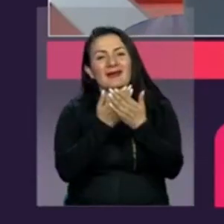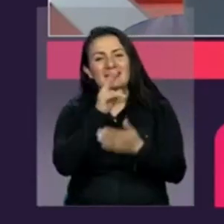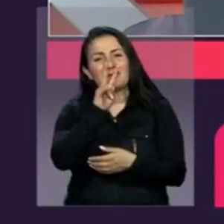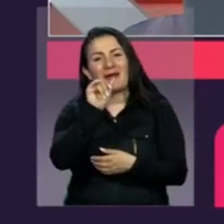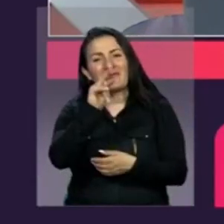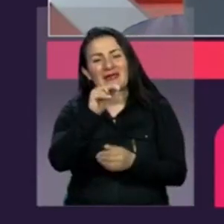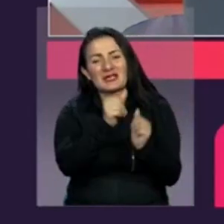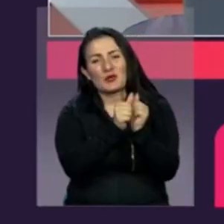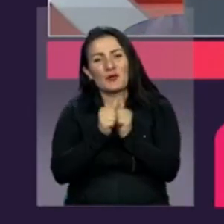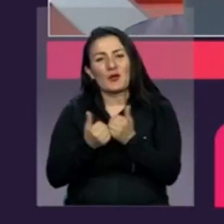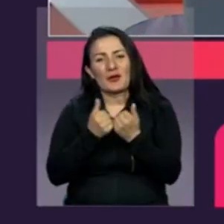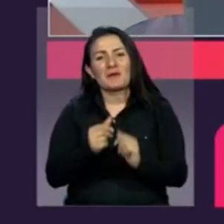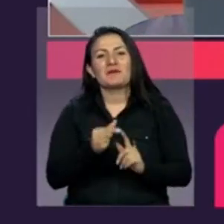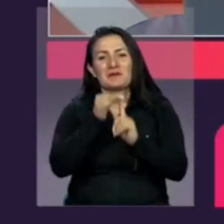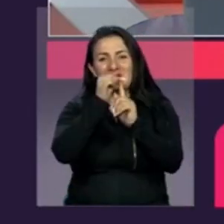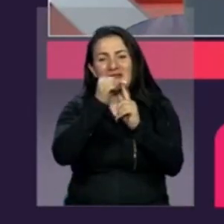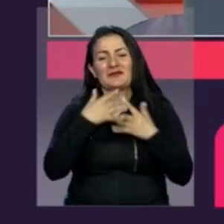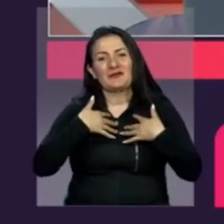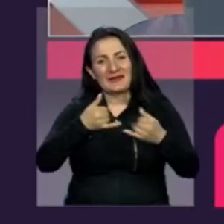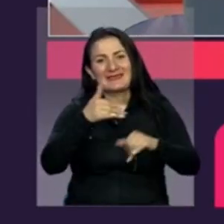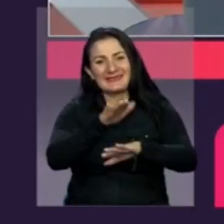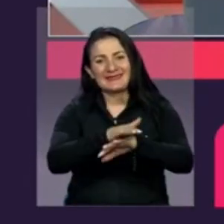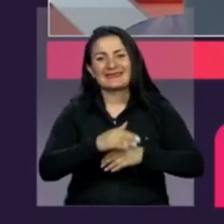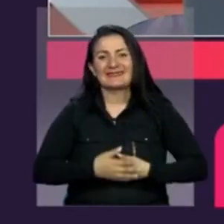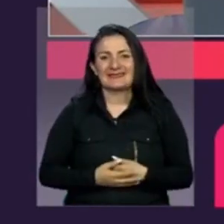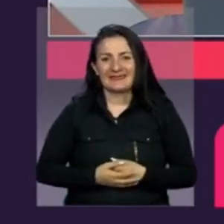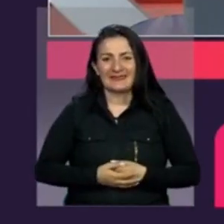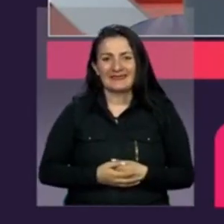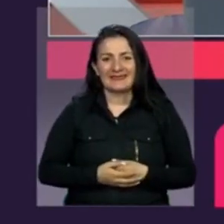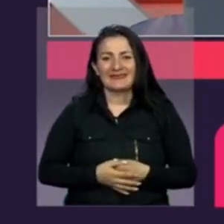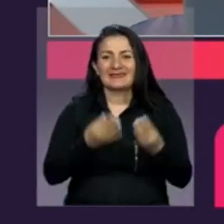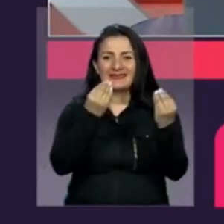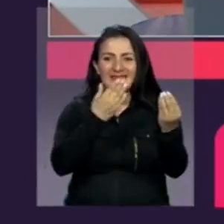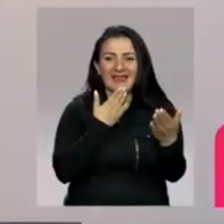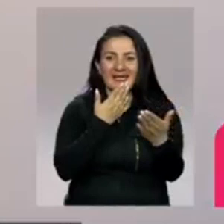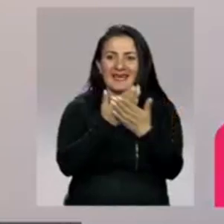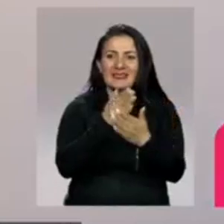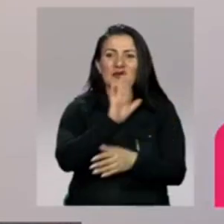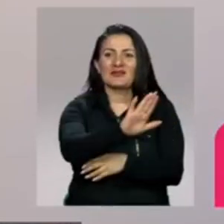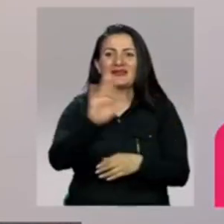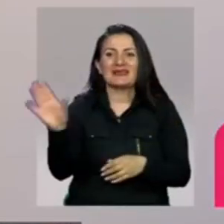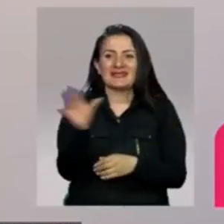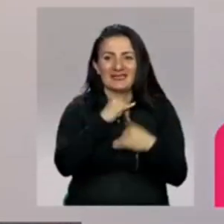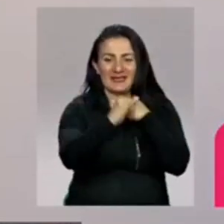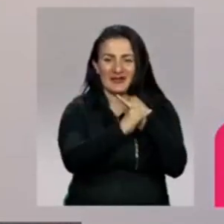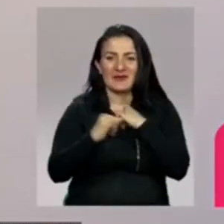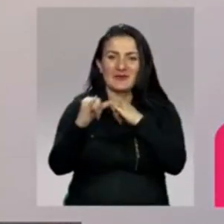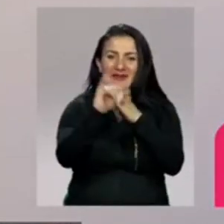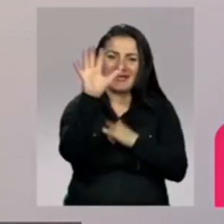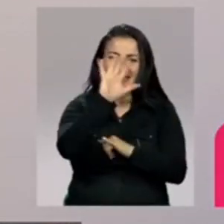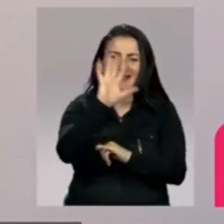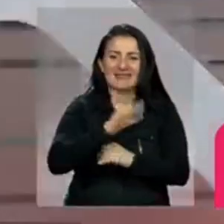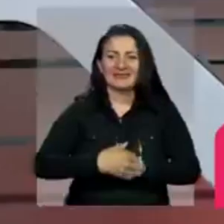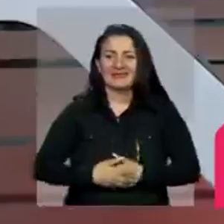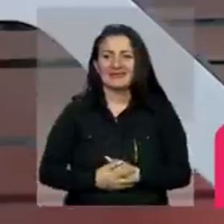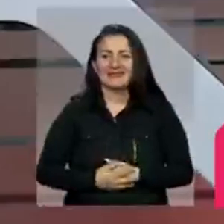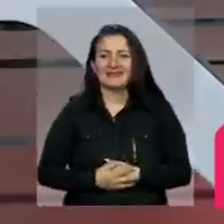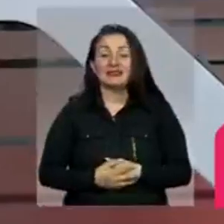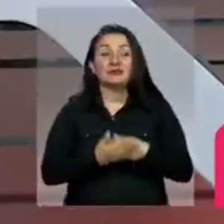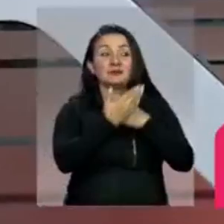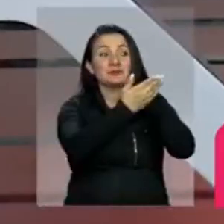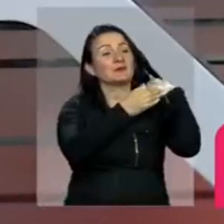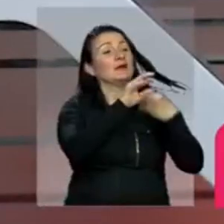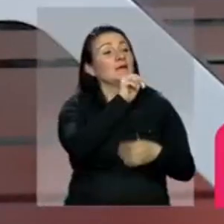por acompañarnos en este especial. Que tenga una feliz tarde. Muchas gracias a ustedes, igual. Hasta luego. María